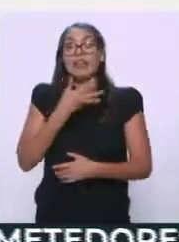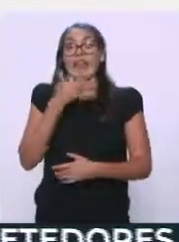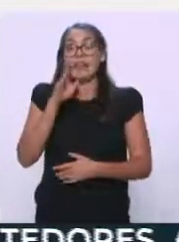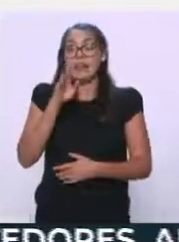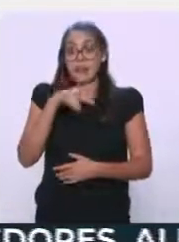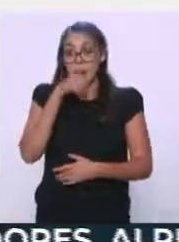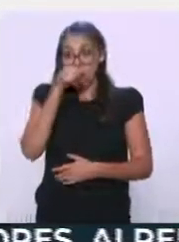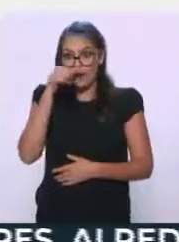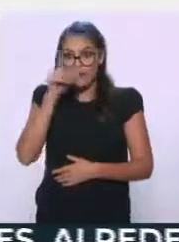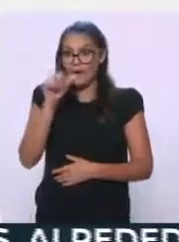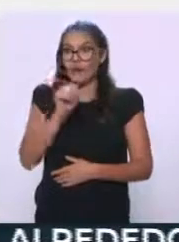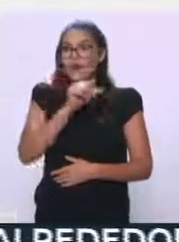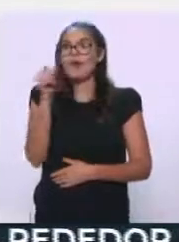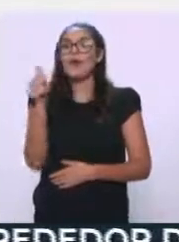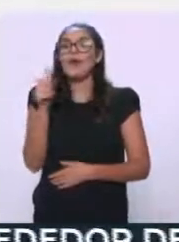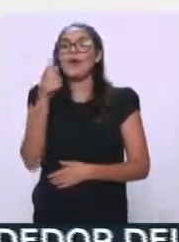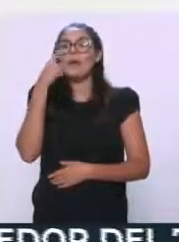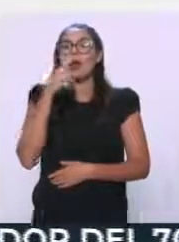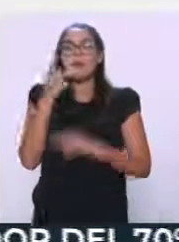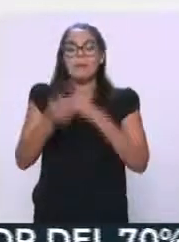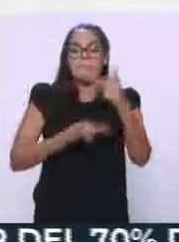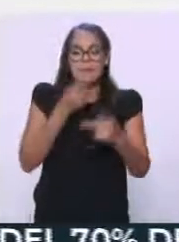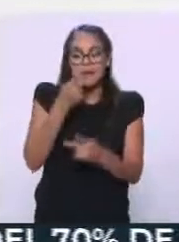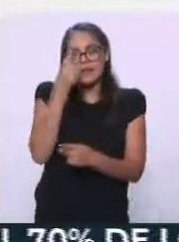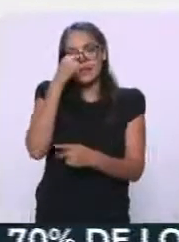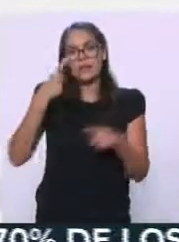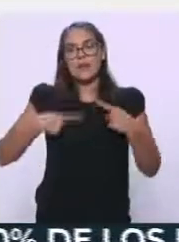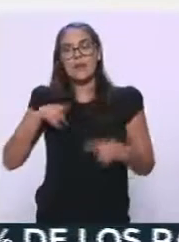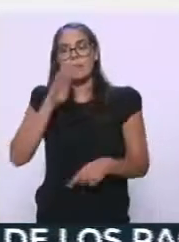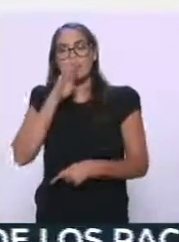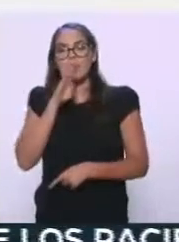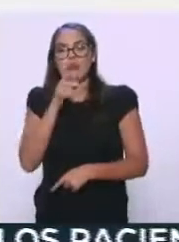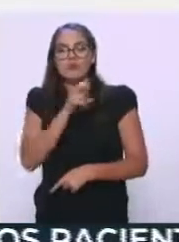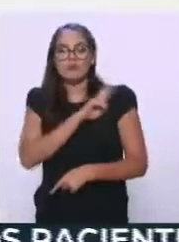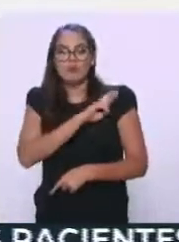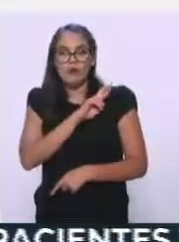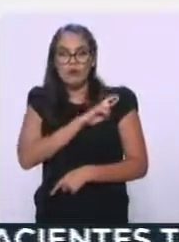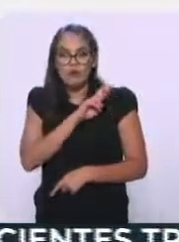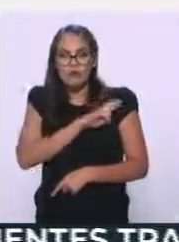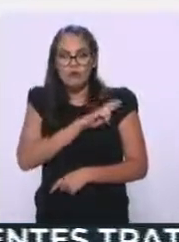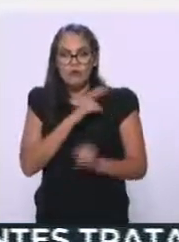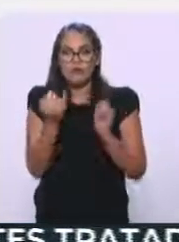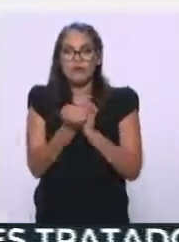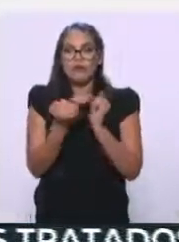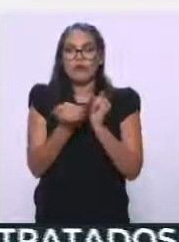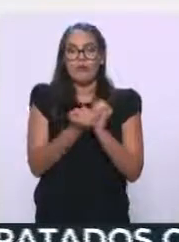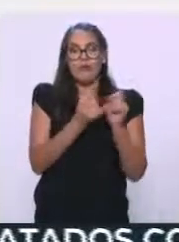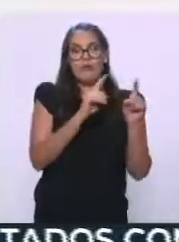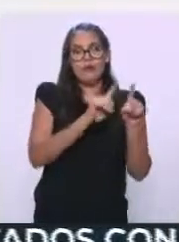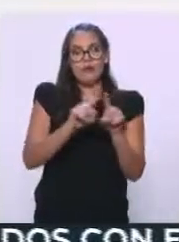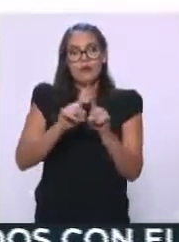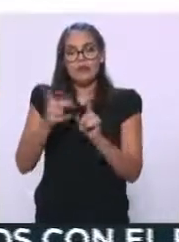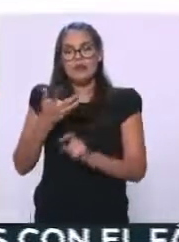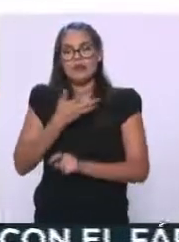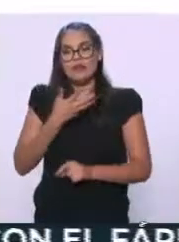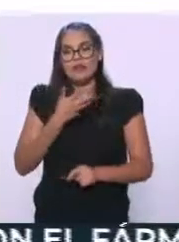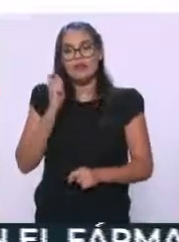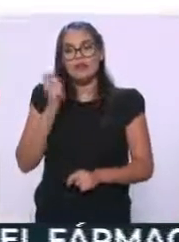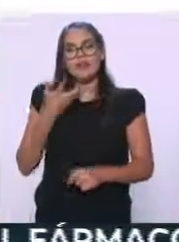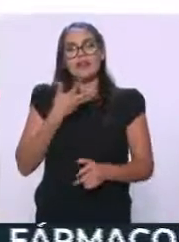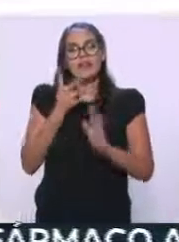palabra, los créditos a madres solteras y muchos otros apoyos que ha dado el gobierno federal. Y esto presuntamente fue para ganar dinero.